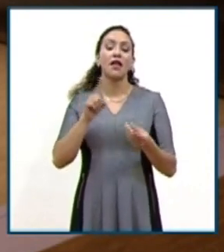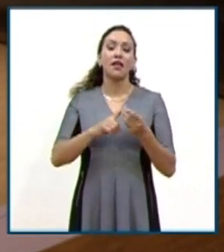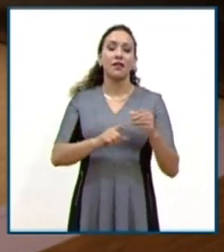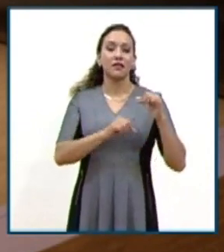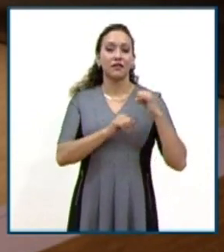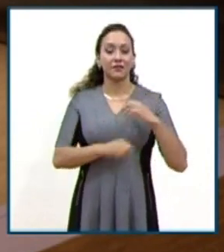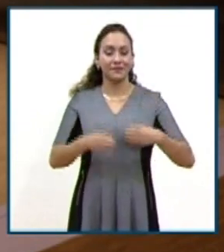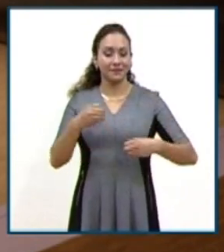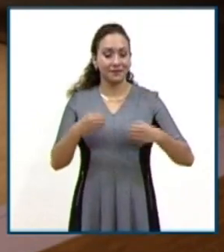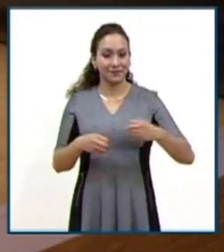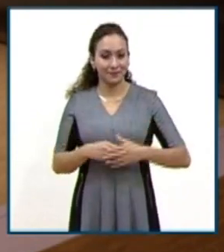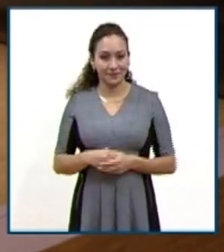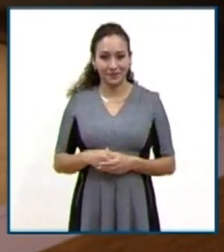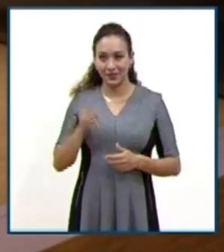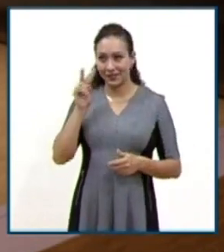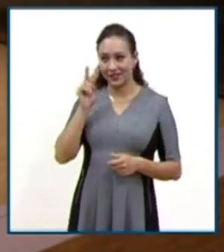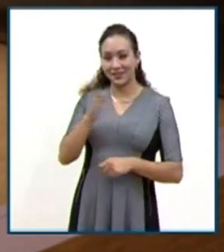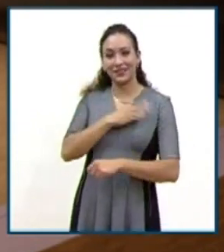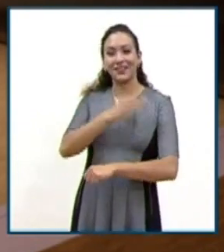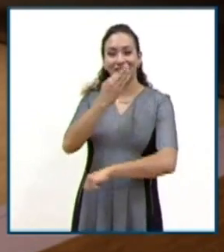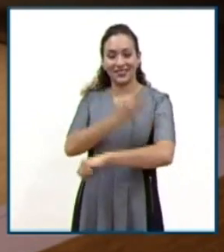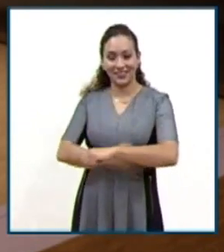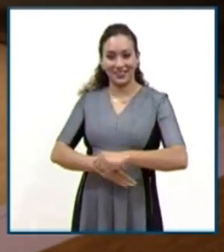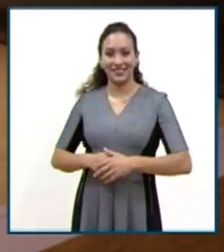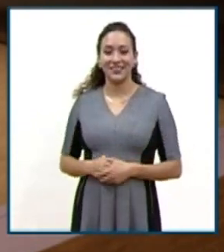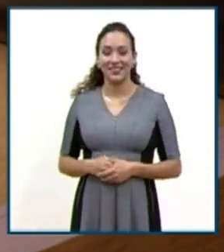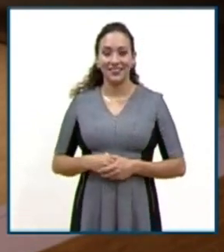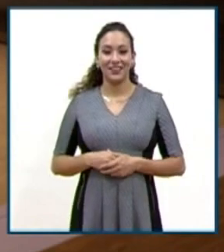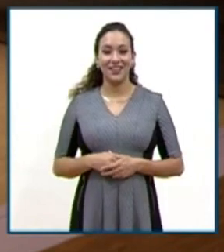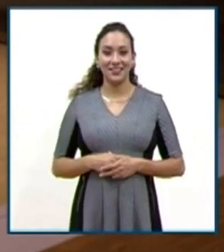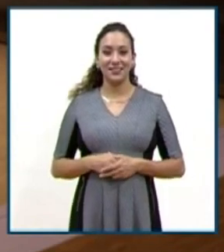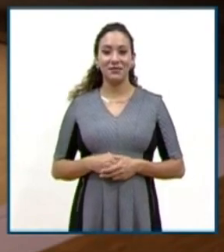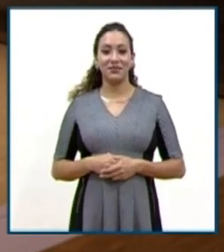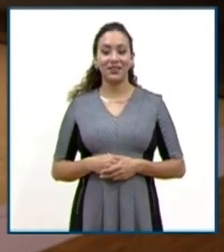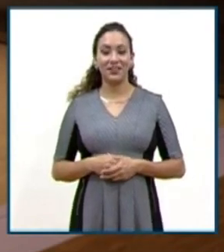Judicial de la Federación. Juan Carlos, muy buenas tardes. Adelante con tu información.